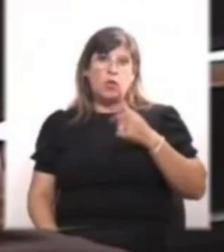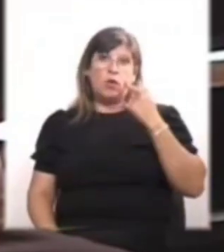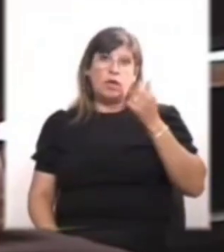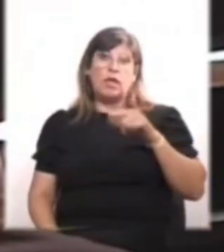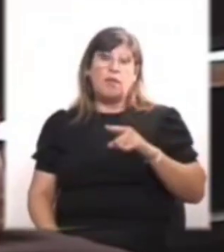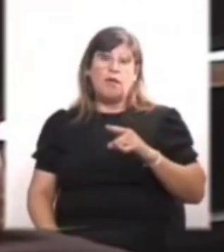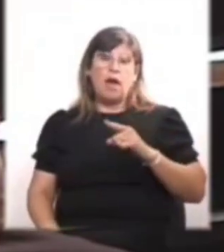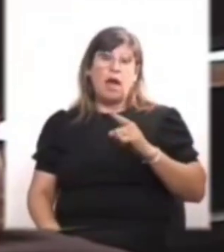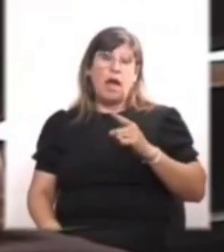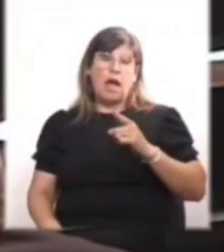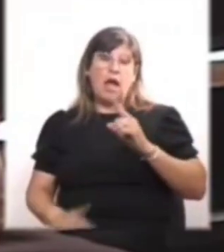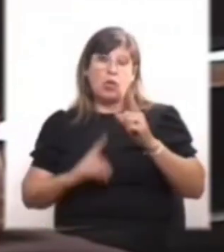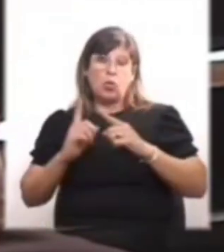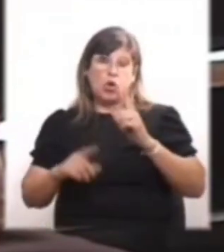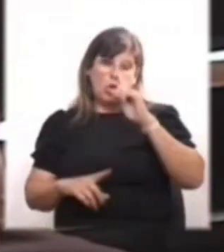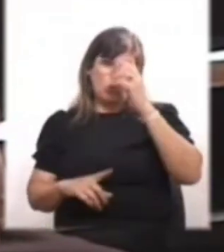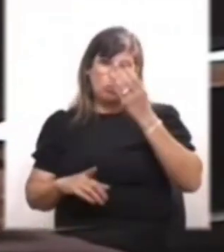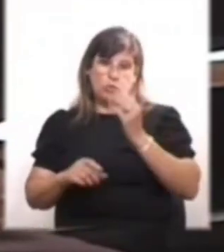algunos conceptos y trabajos.